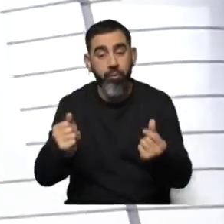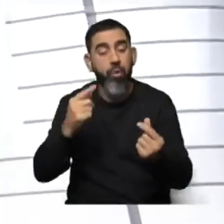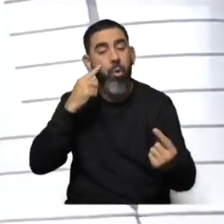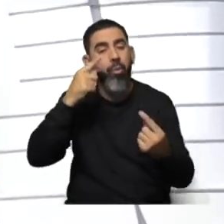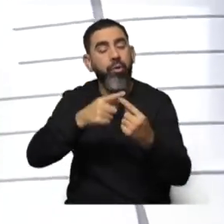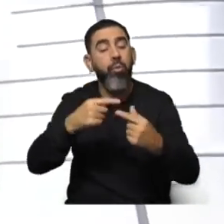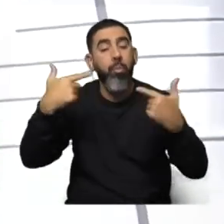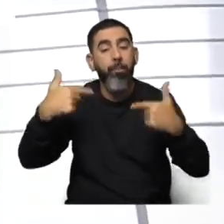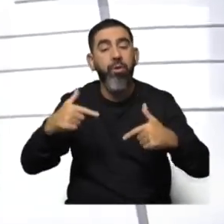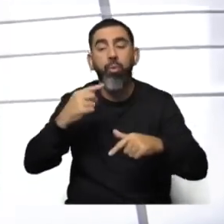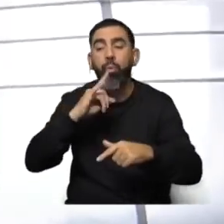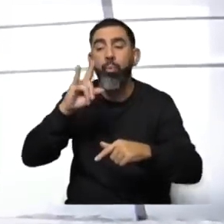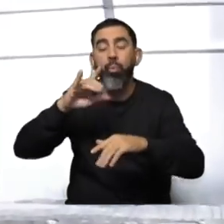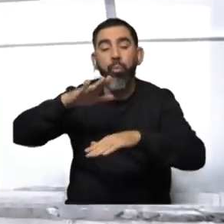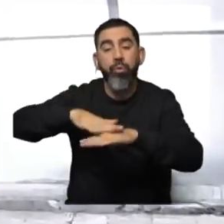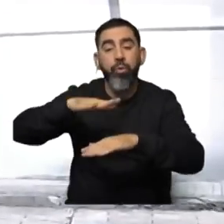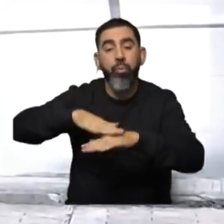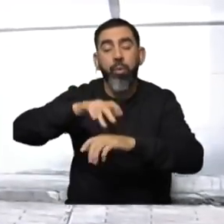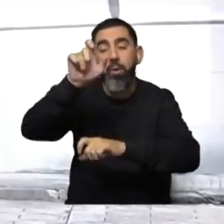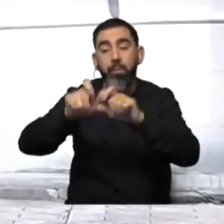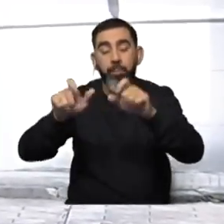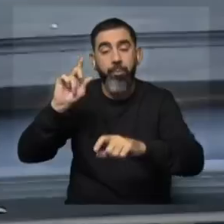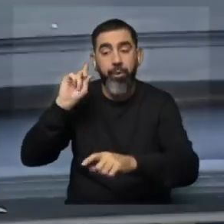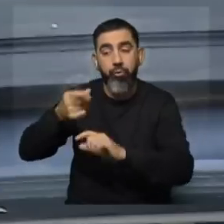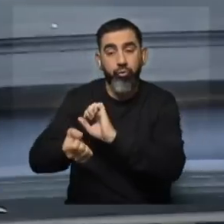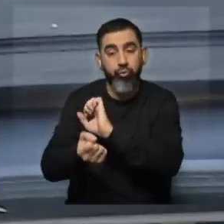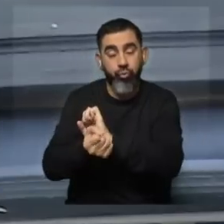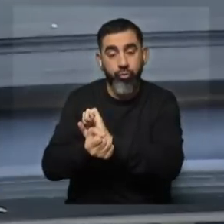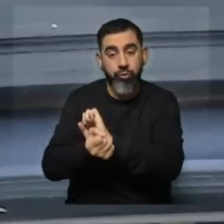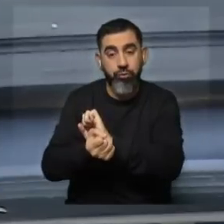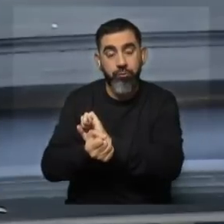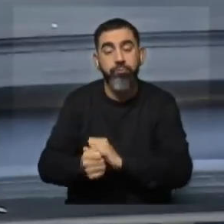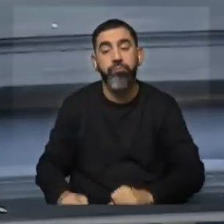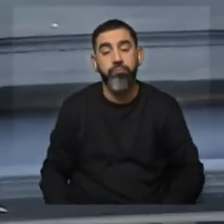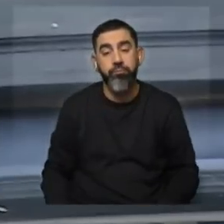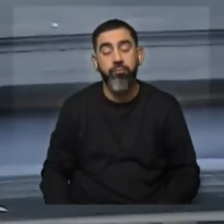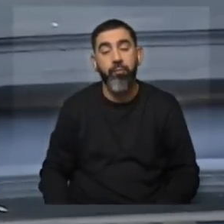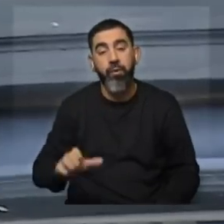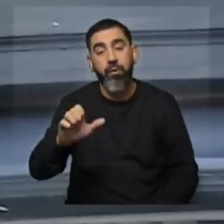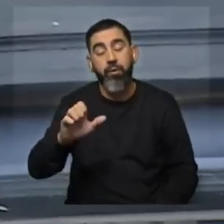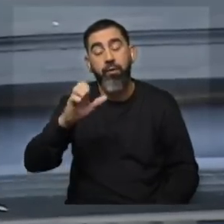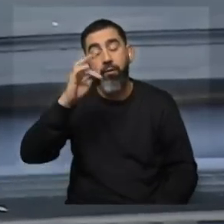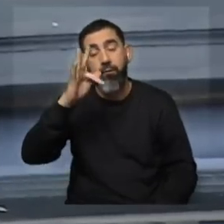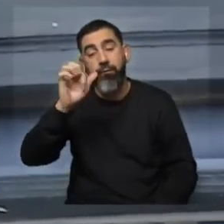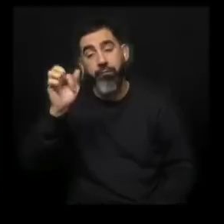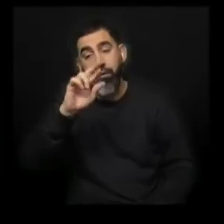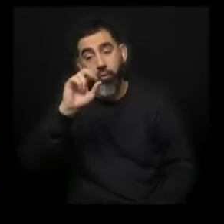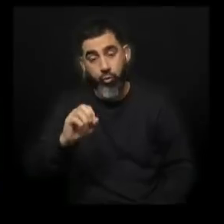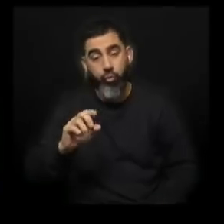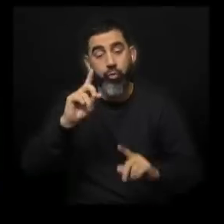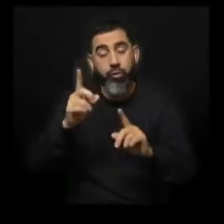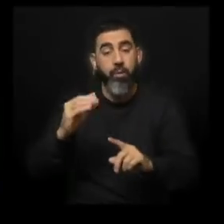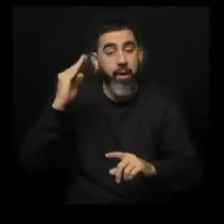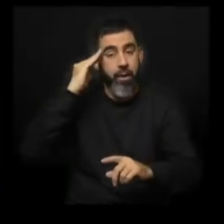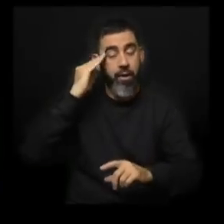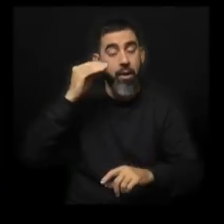apunta que el Ministerio haga responsable de ese pago a las personas condenadas o formalizadas por estos crímenes como son Eduardo ferro en el caso de tacino y el